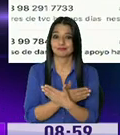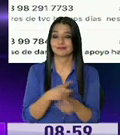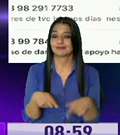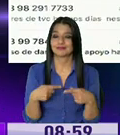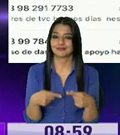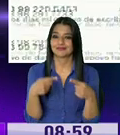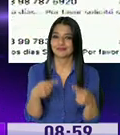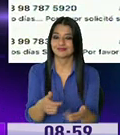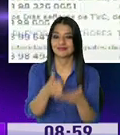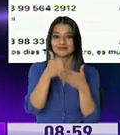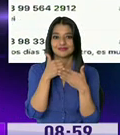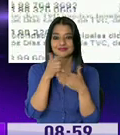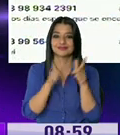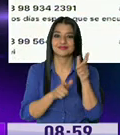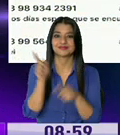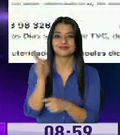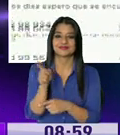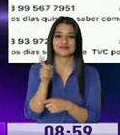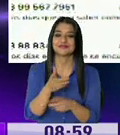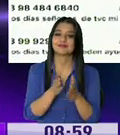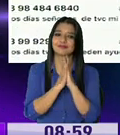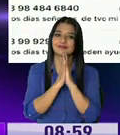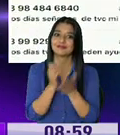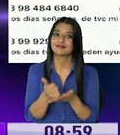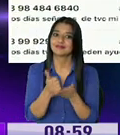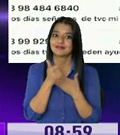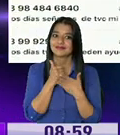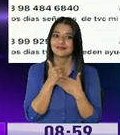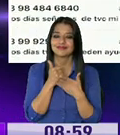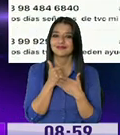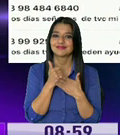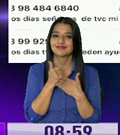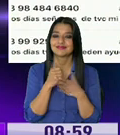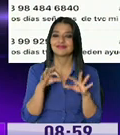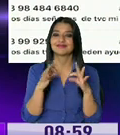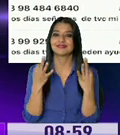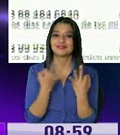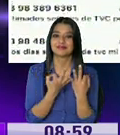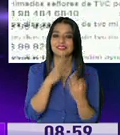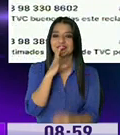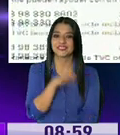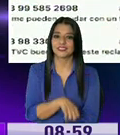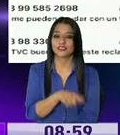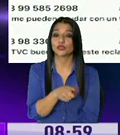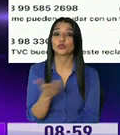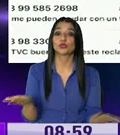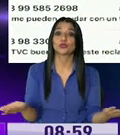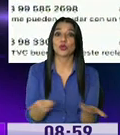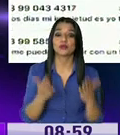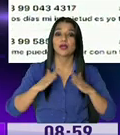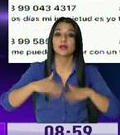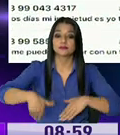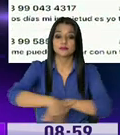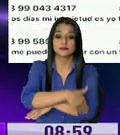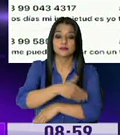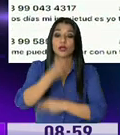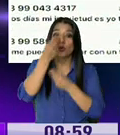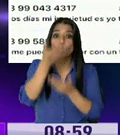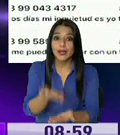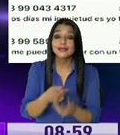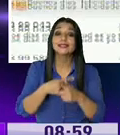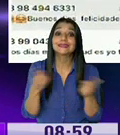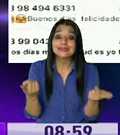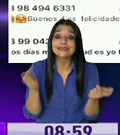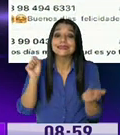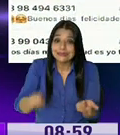días, por ayudar a los que necesitan. Quiere pedirles que también ayuden familias de un adulto mayor. ¿Dónde? No nos digan solamente la historia. ¿En